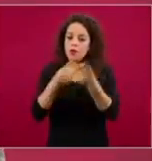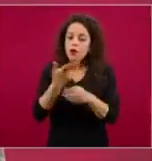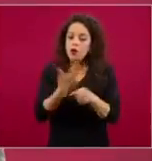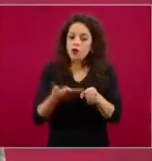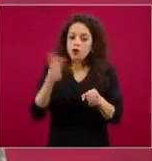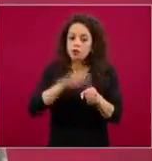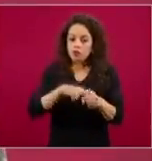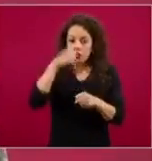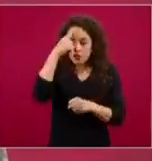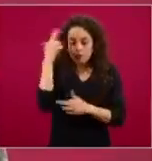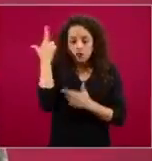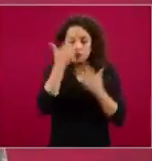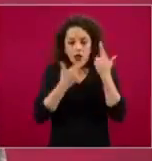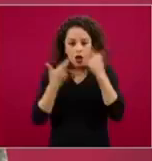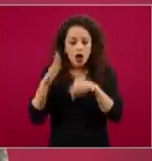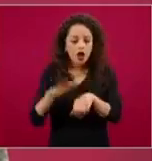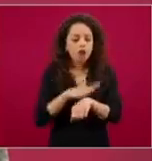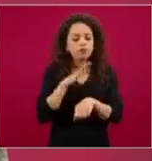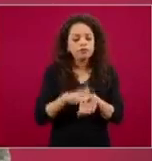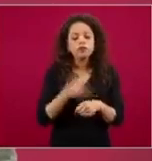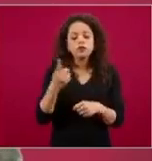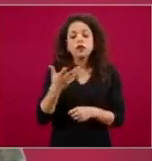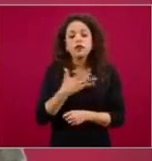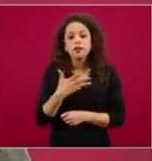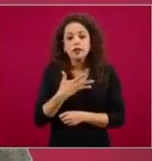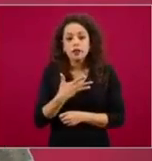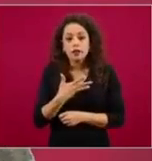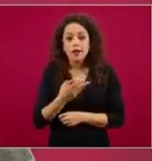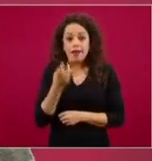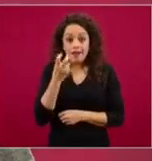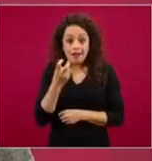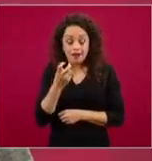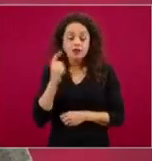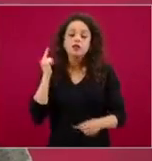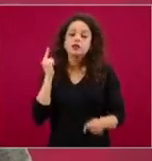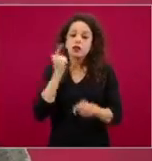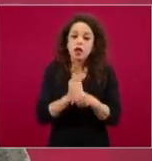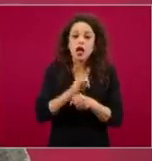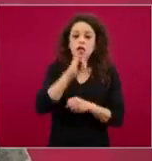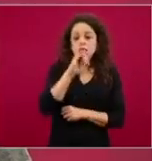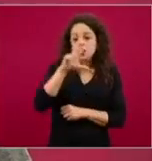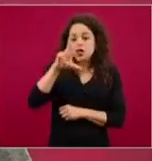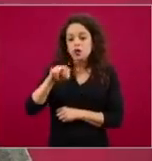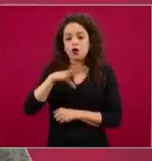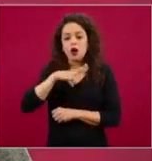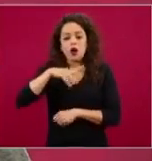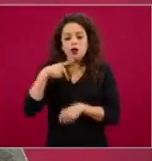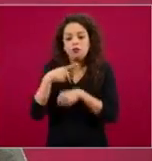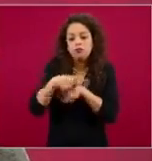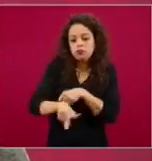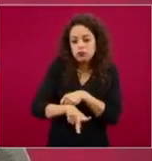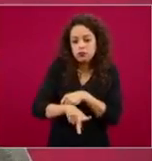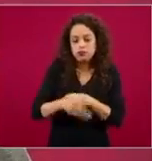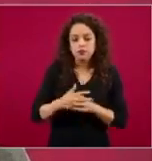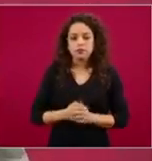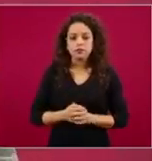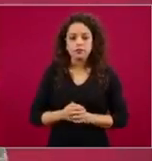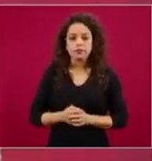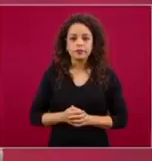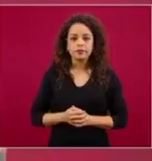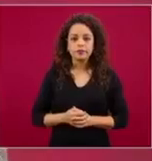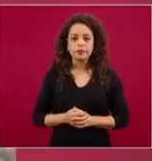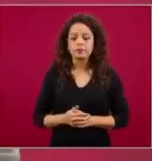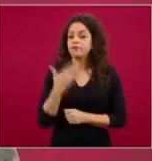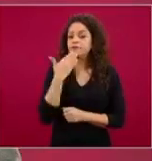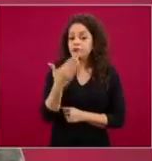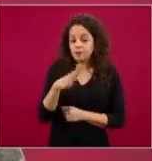evaluados. En la evaluación se va a identificar si existen o no situaciones de riesgo adicionales, si hay un buen control